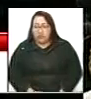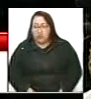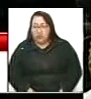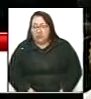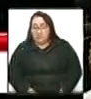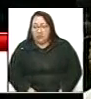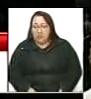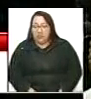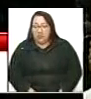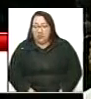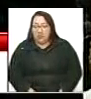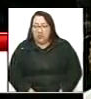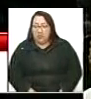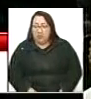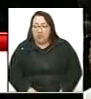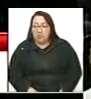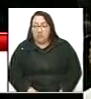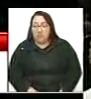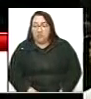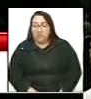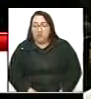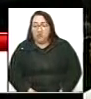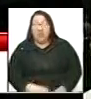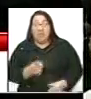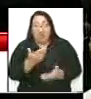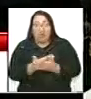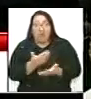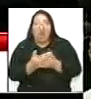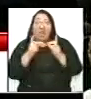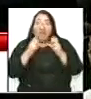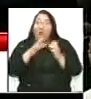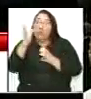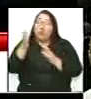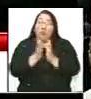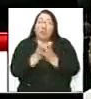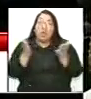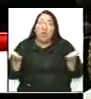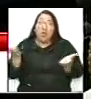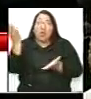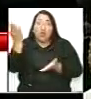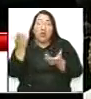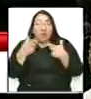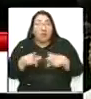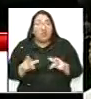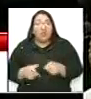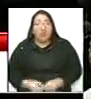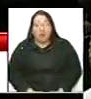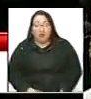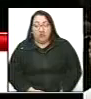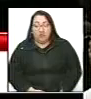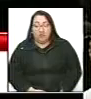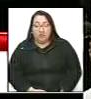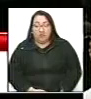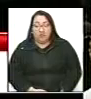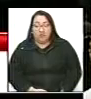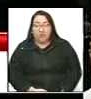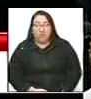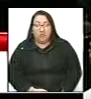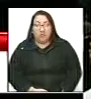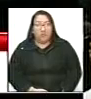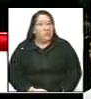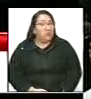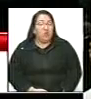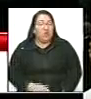¿acaso eso no tiene indicios? ¿Acaso no hay fotos que han salido en los periódicos? ¿Hay videos? ¿Eso lo vamos a desechar? No.